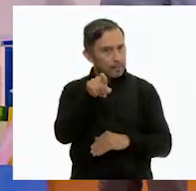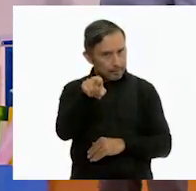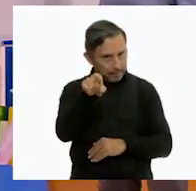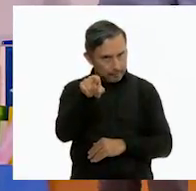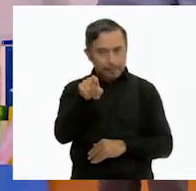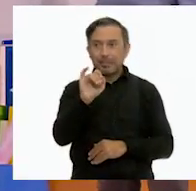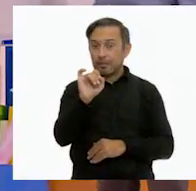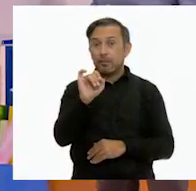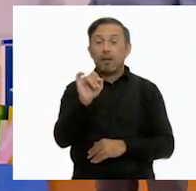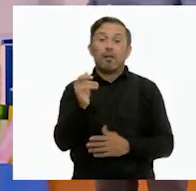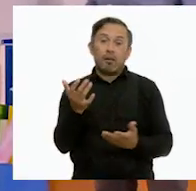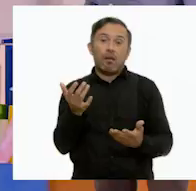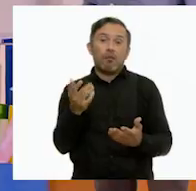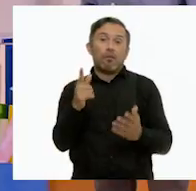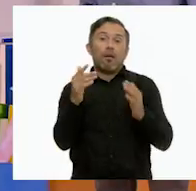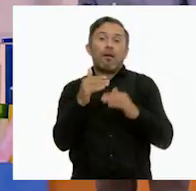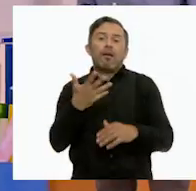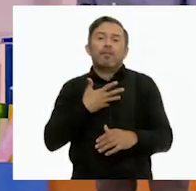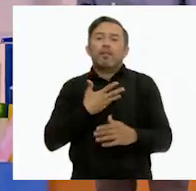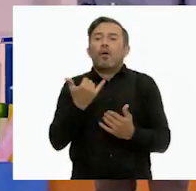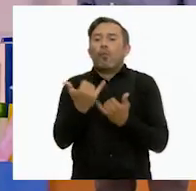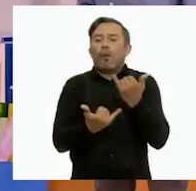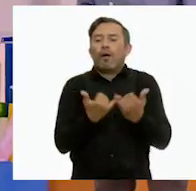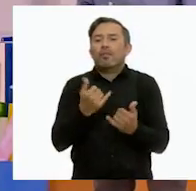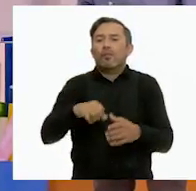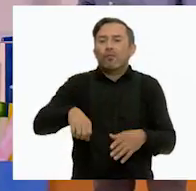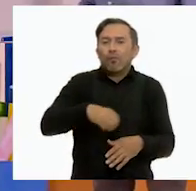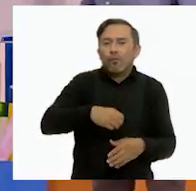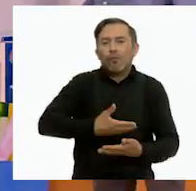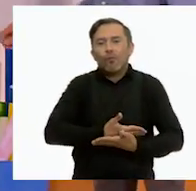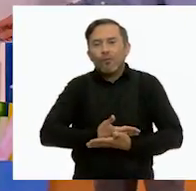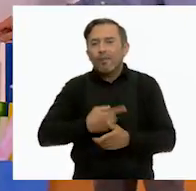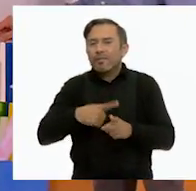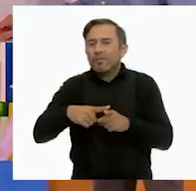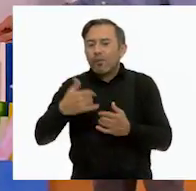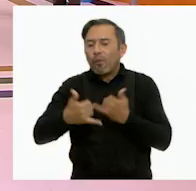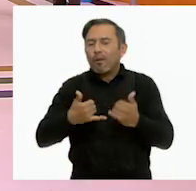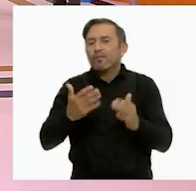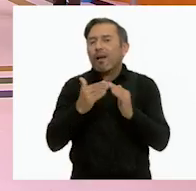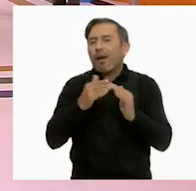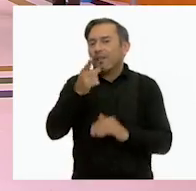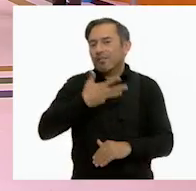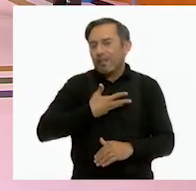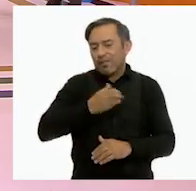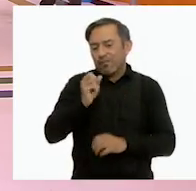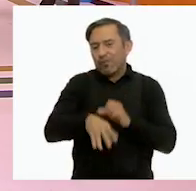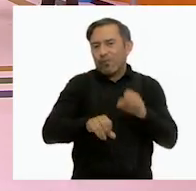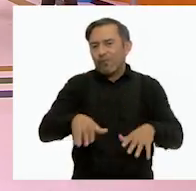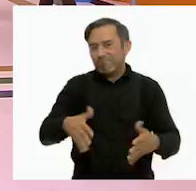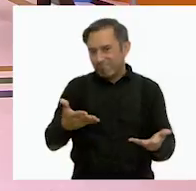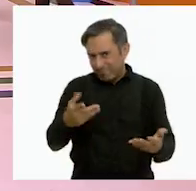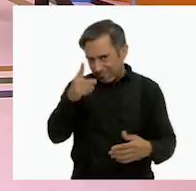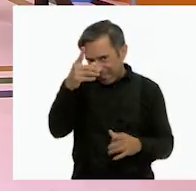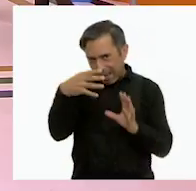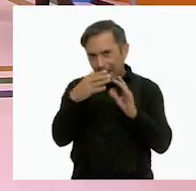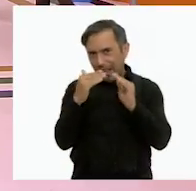es donde tienen la mayoría de ustedes sus juguetes, ¿verdad, niños? Luego,